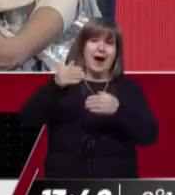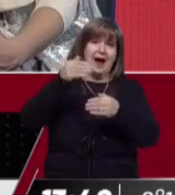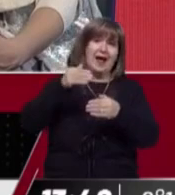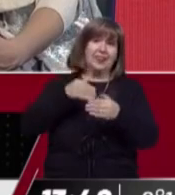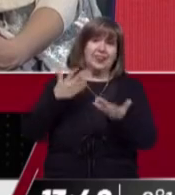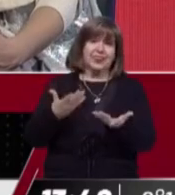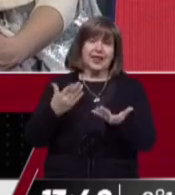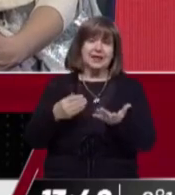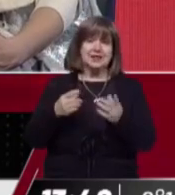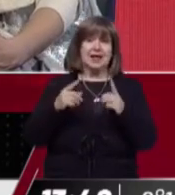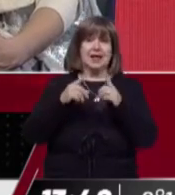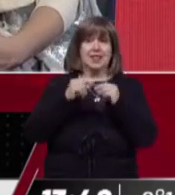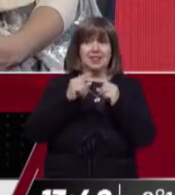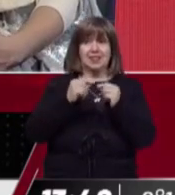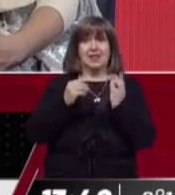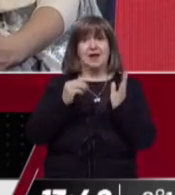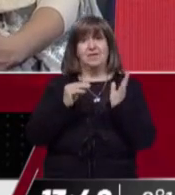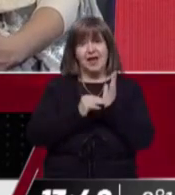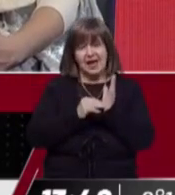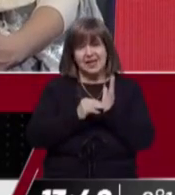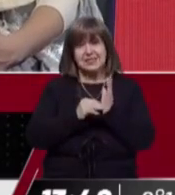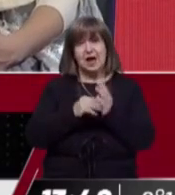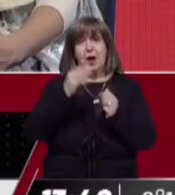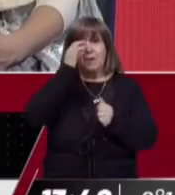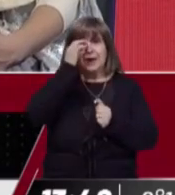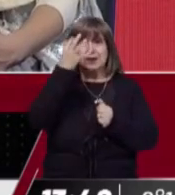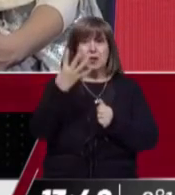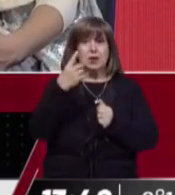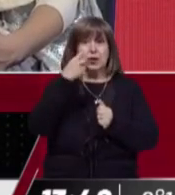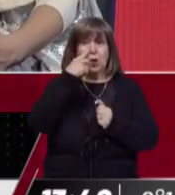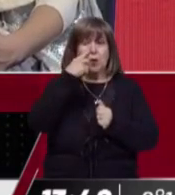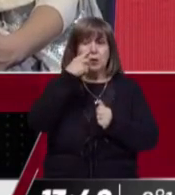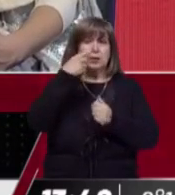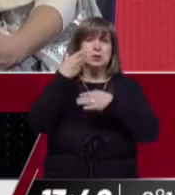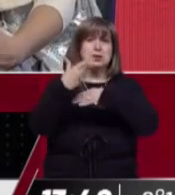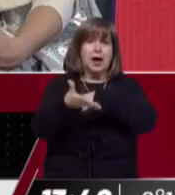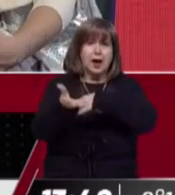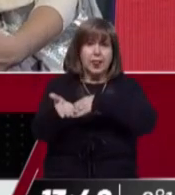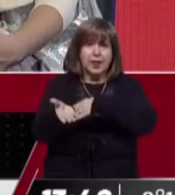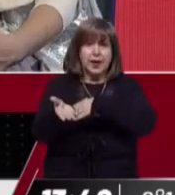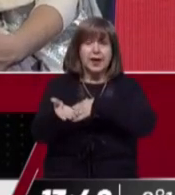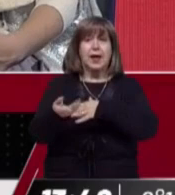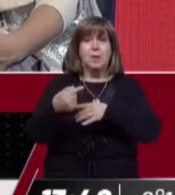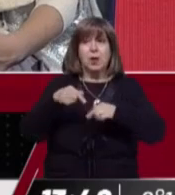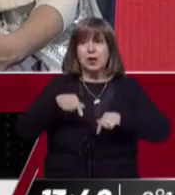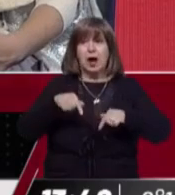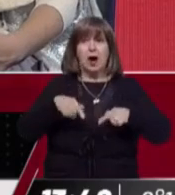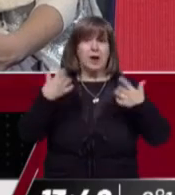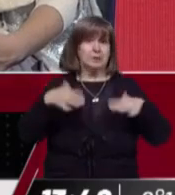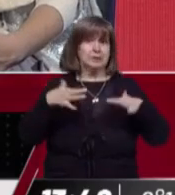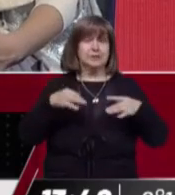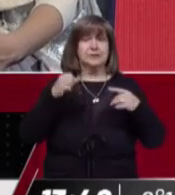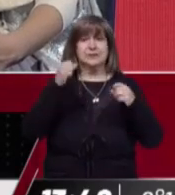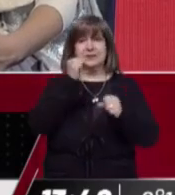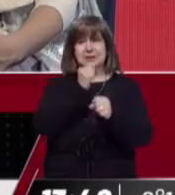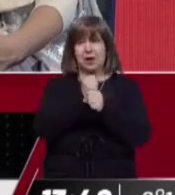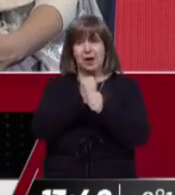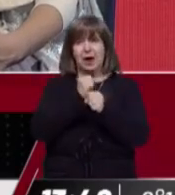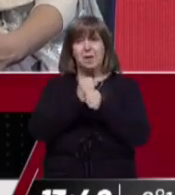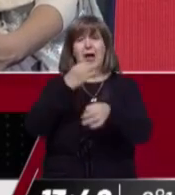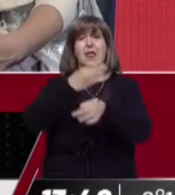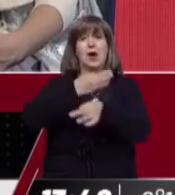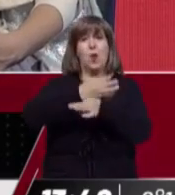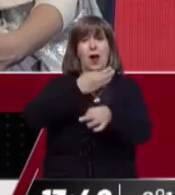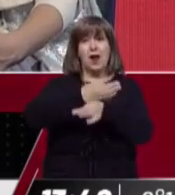adelantar la fecha de la paritaria es tarde el 24 de junio estamos en una situación alarmante los trabajadores y las trabajadoras de la